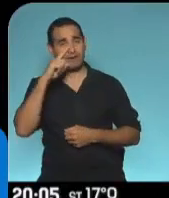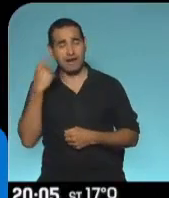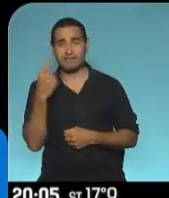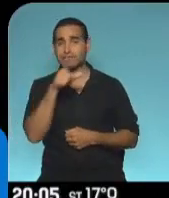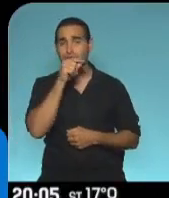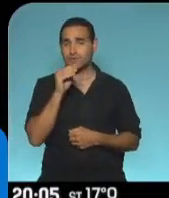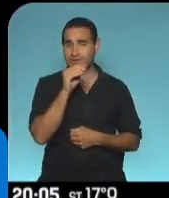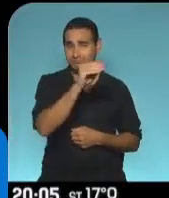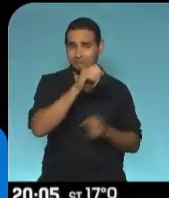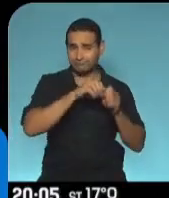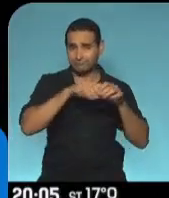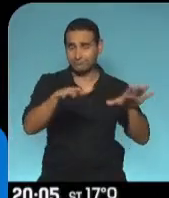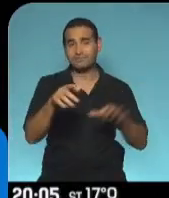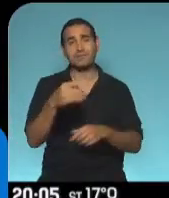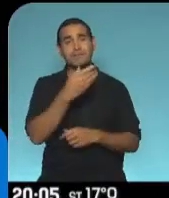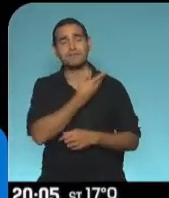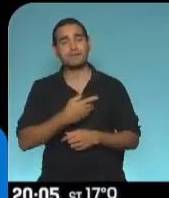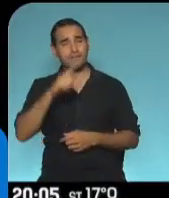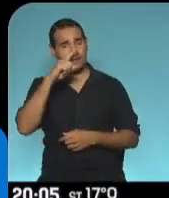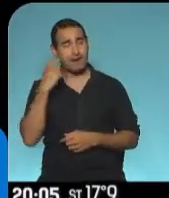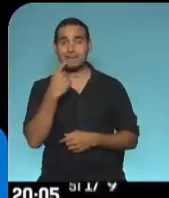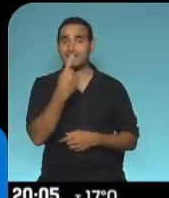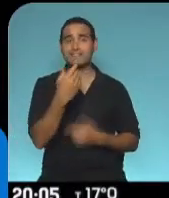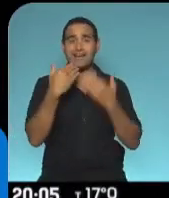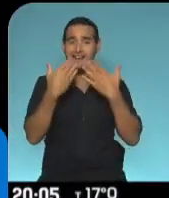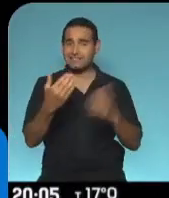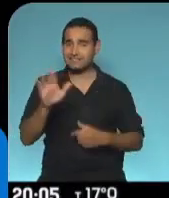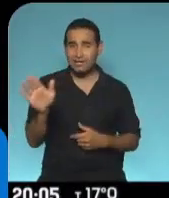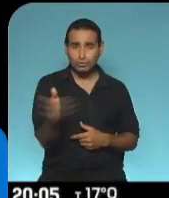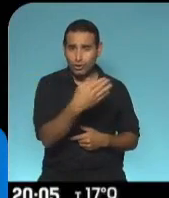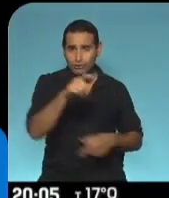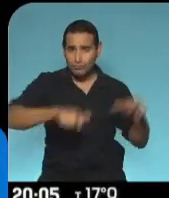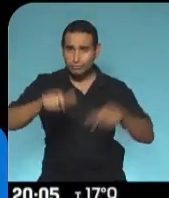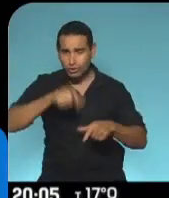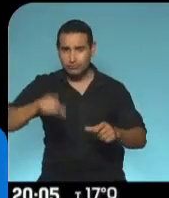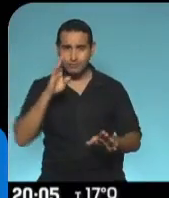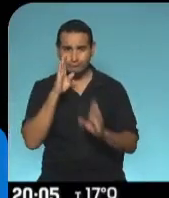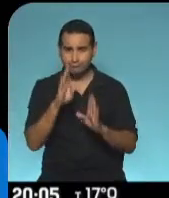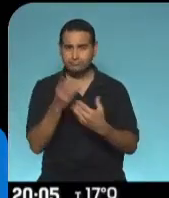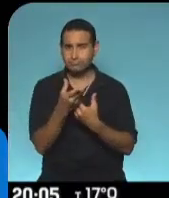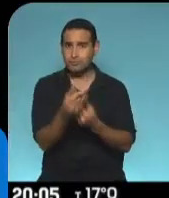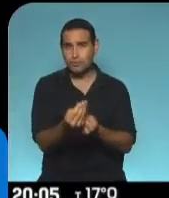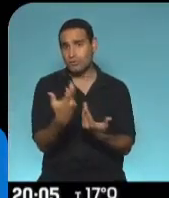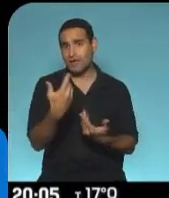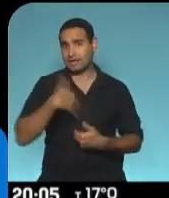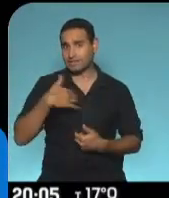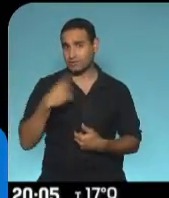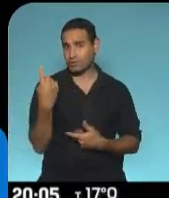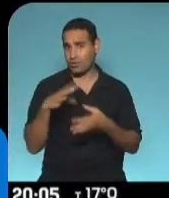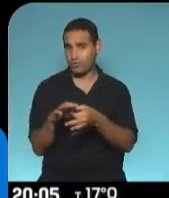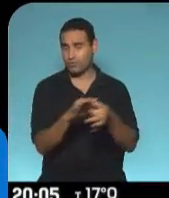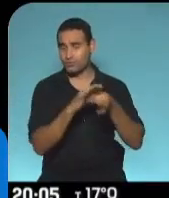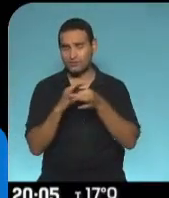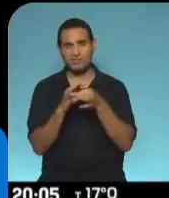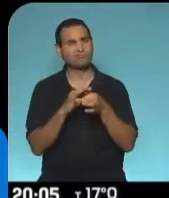red social Twitter, el que dijo: gracias a cada uno por comprometerse con esta causa, que es de todos los argentinos. Lo